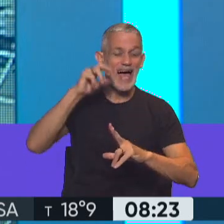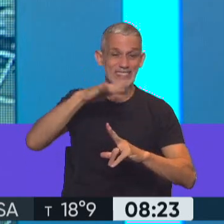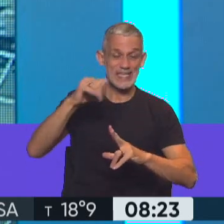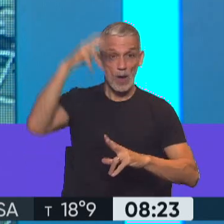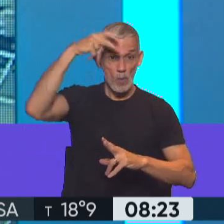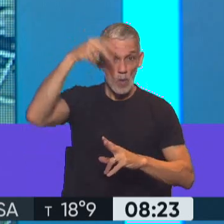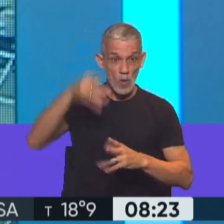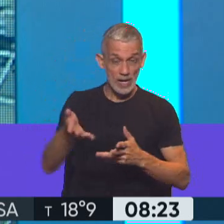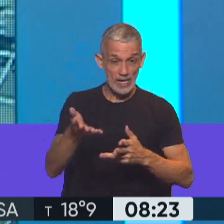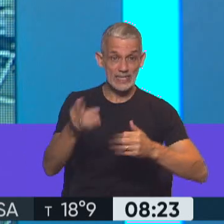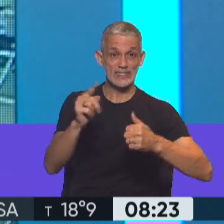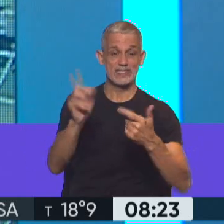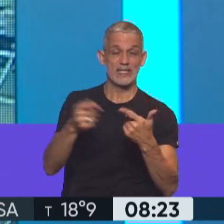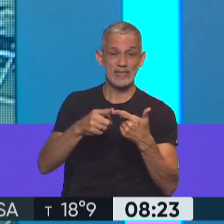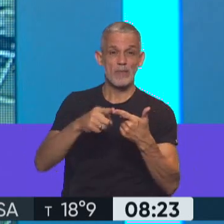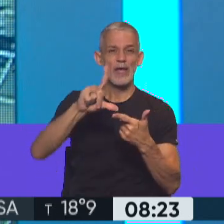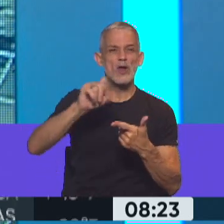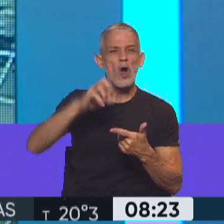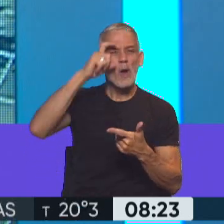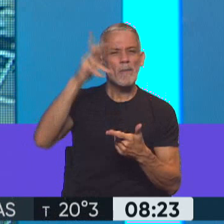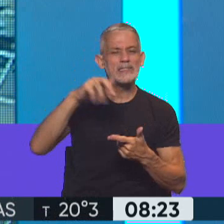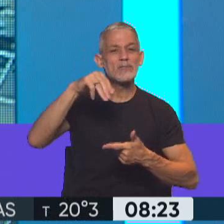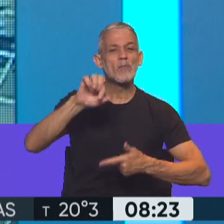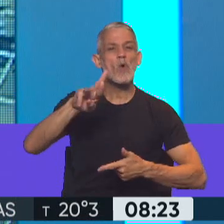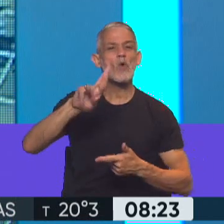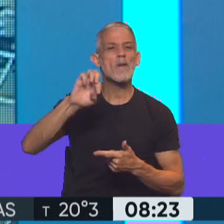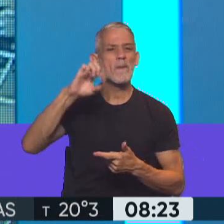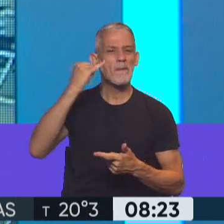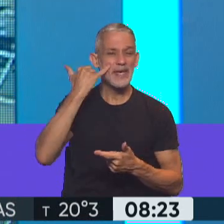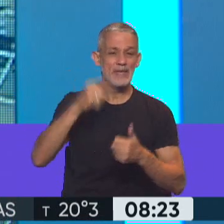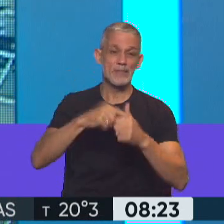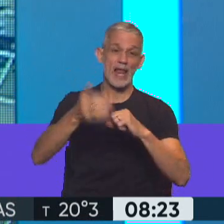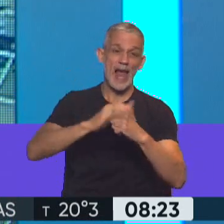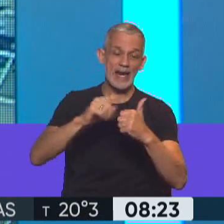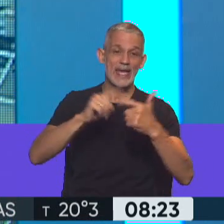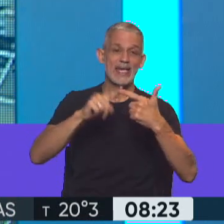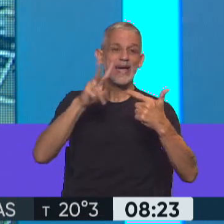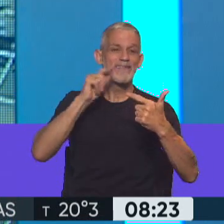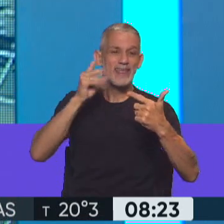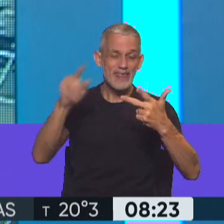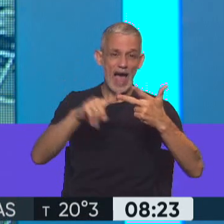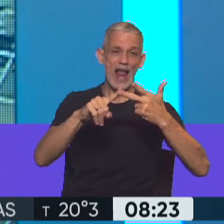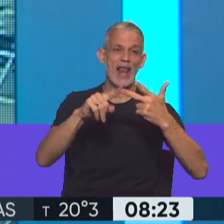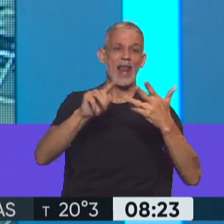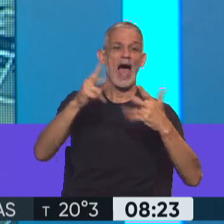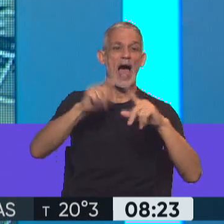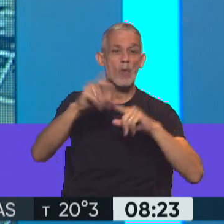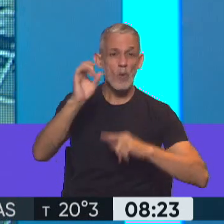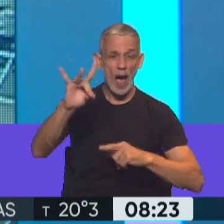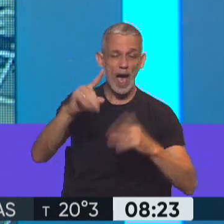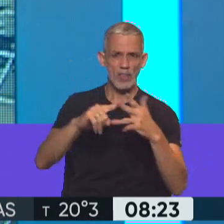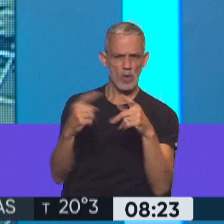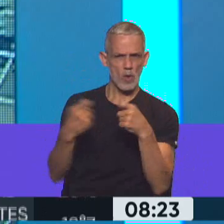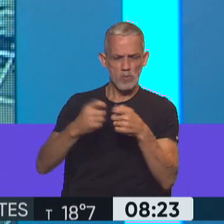Patricia Bullrich o López Murphy, Rodríguez Larreta, Vidal, Aguad, Lombardi, Lo Pérfido. Muy